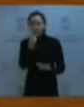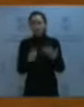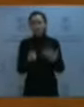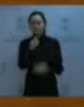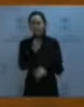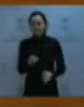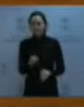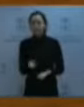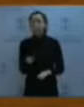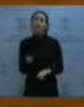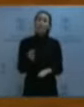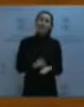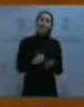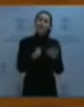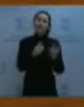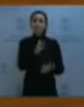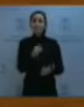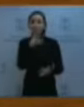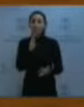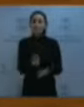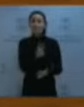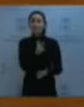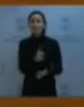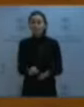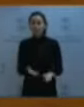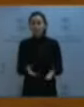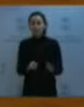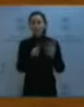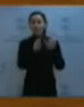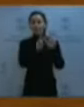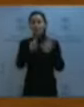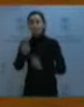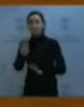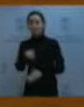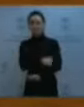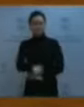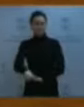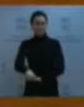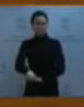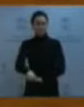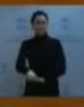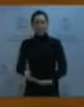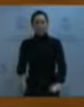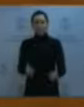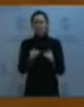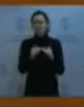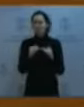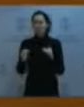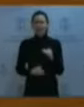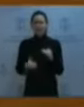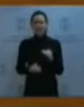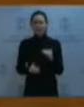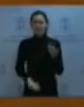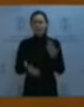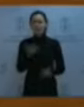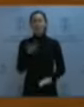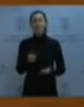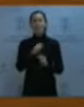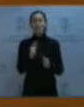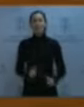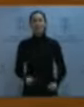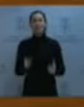un 6% y ahora se recupera un 3%, hasta los 79 millones. Pero es todavía muchísimo más baja de lo que era con el mismo